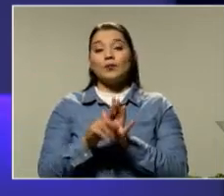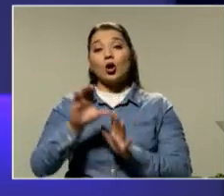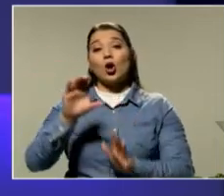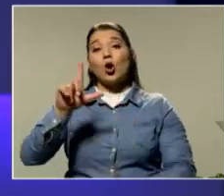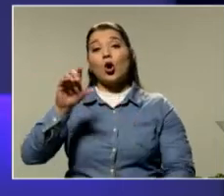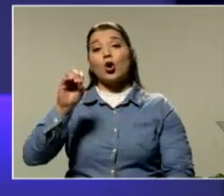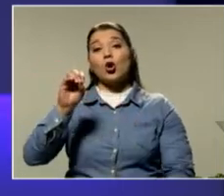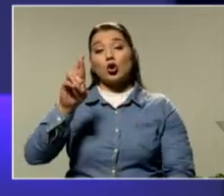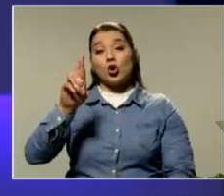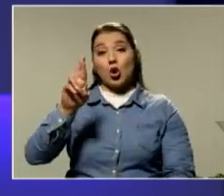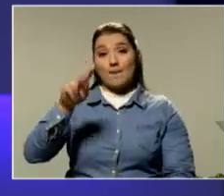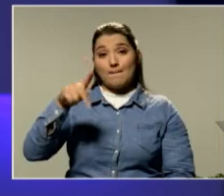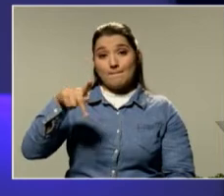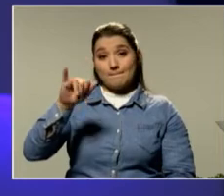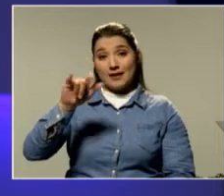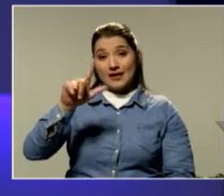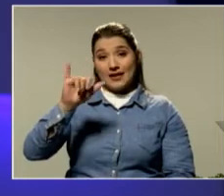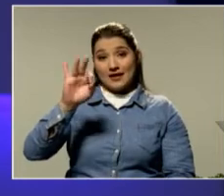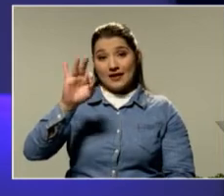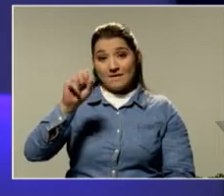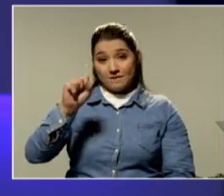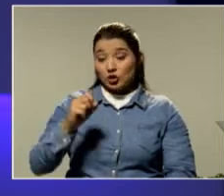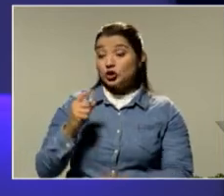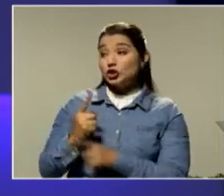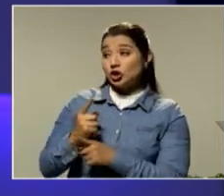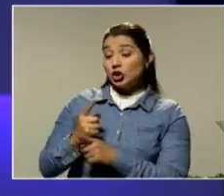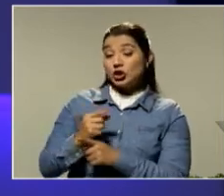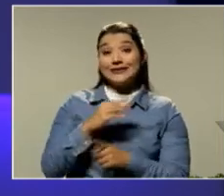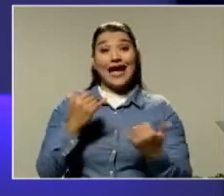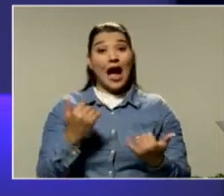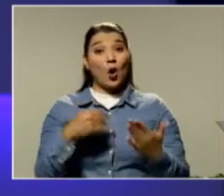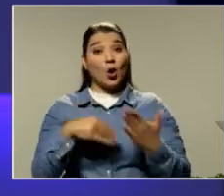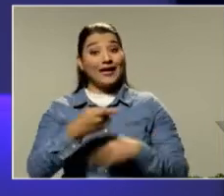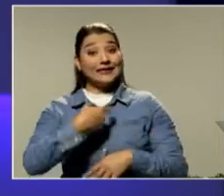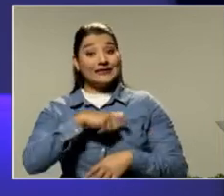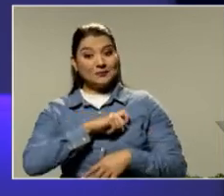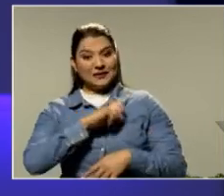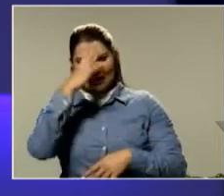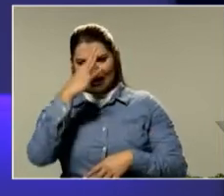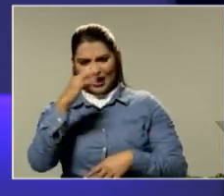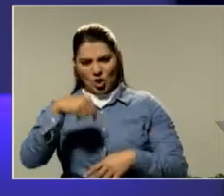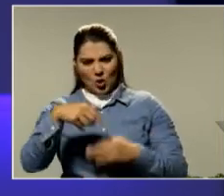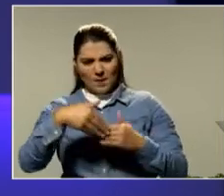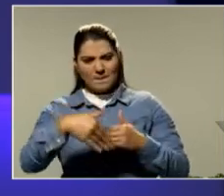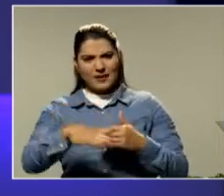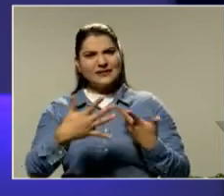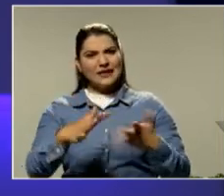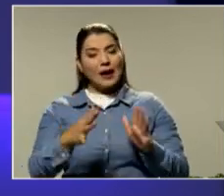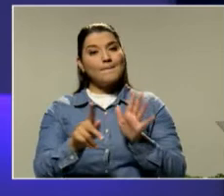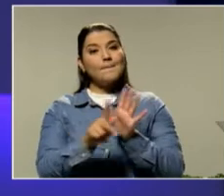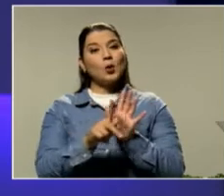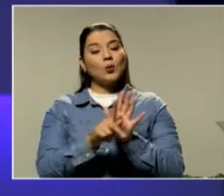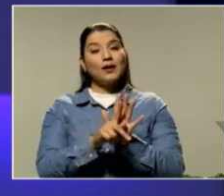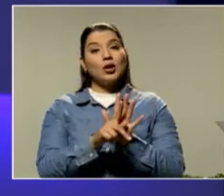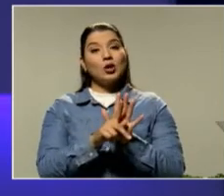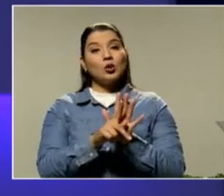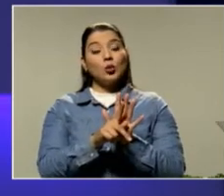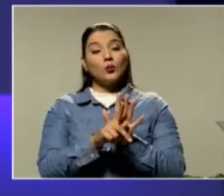clorpirifos. Correcto. Y ahora en España, creo que a partir de hoy, se ha prohibido, que es uno de